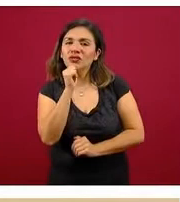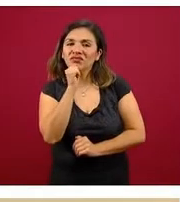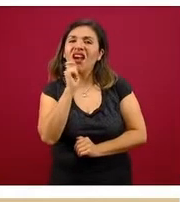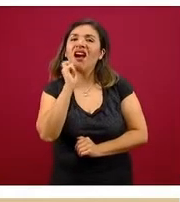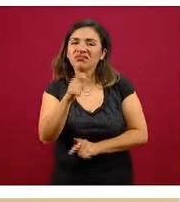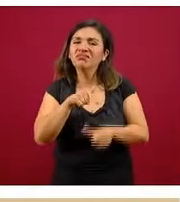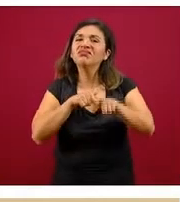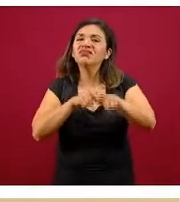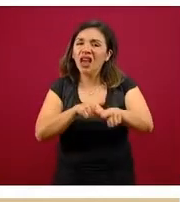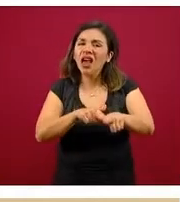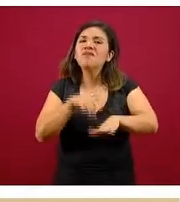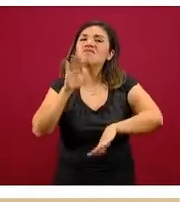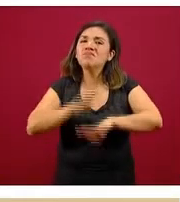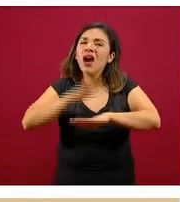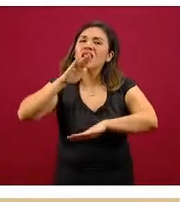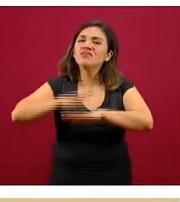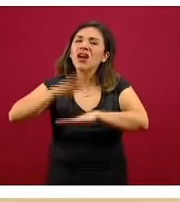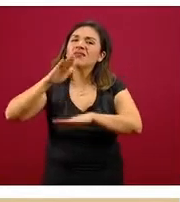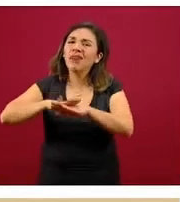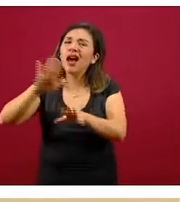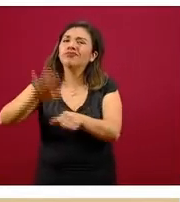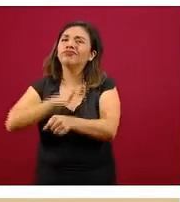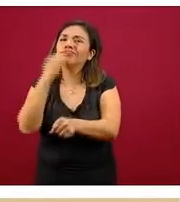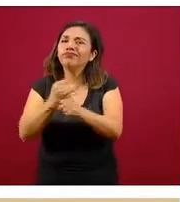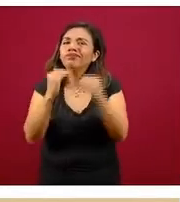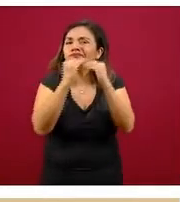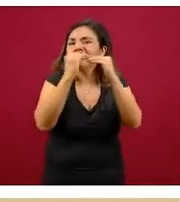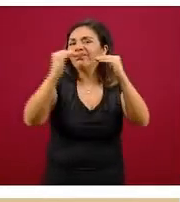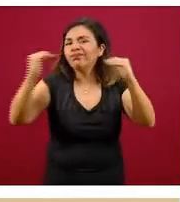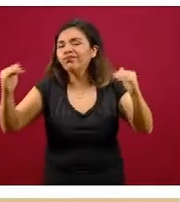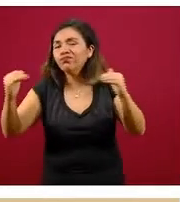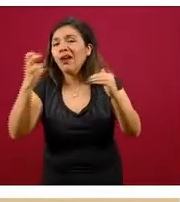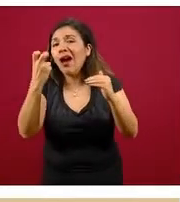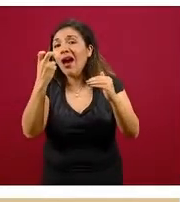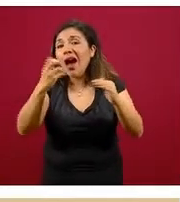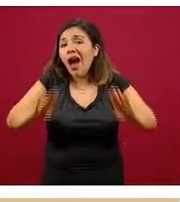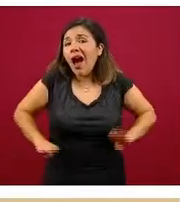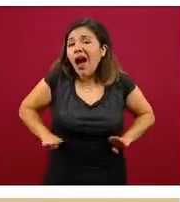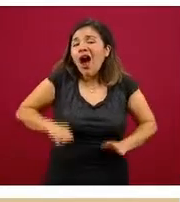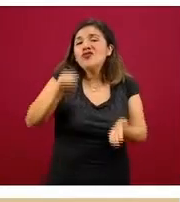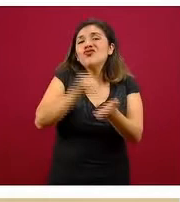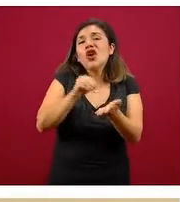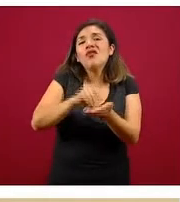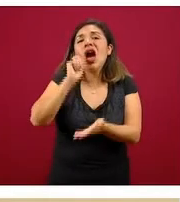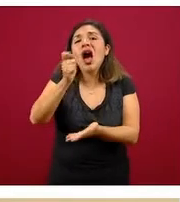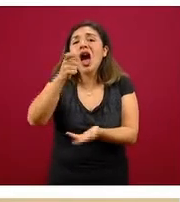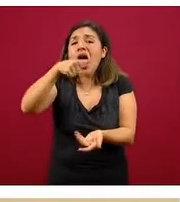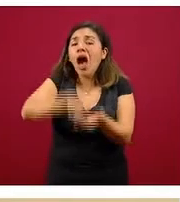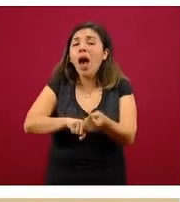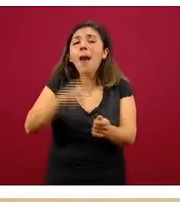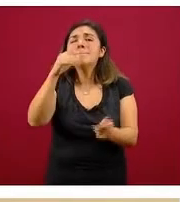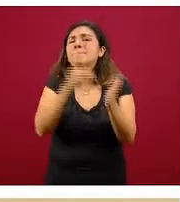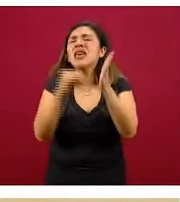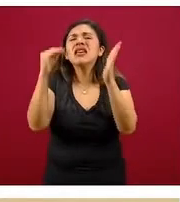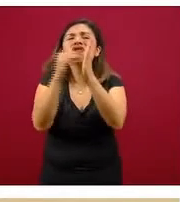sino más bien se mantiene en una estabilidad, pero en una estabilidad que aún representan millones de